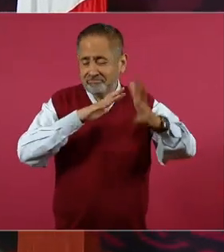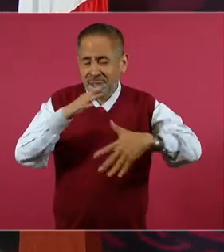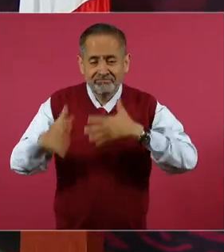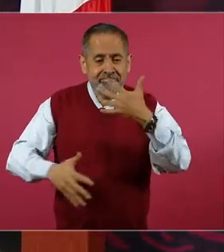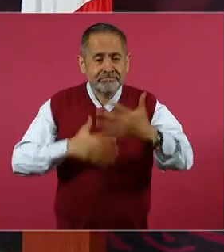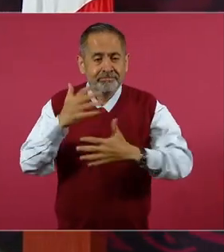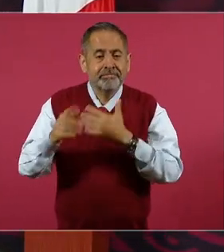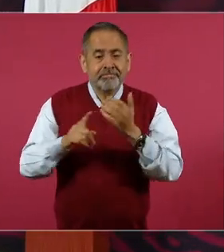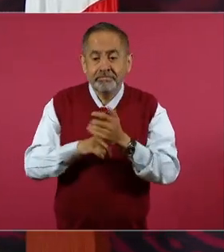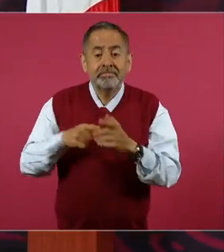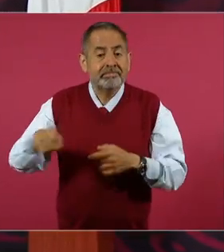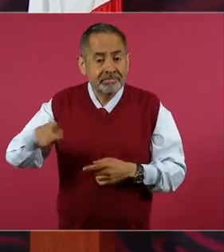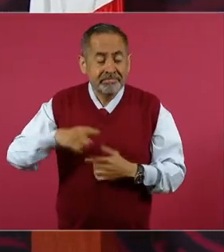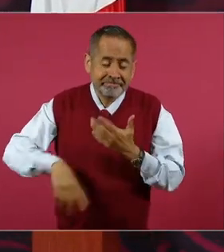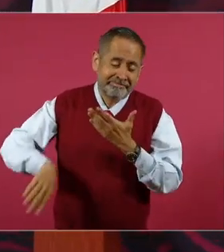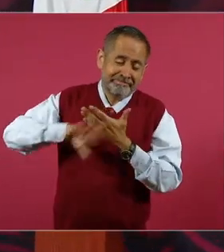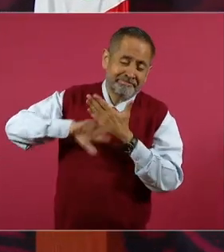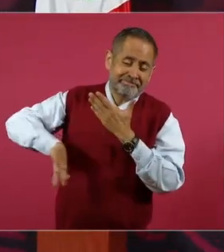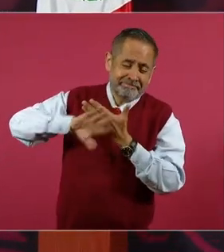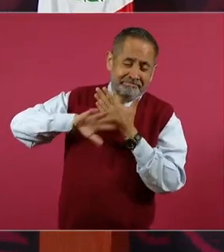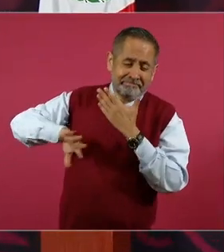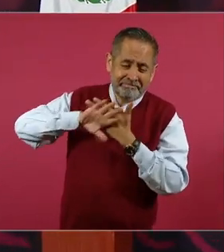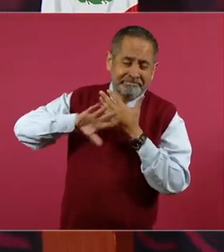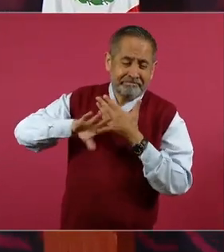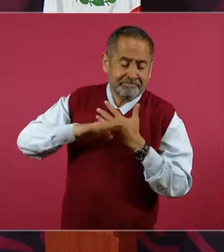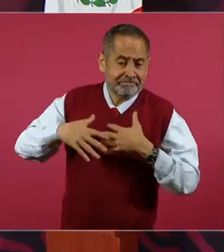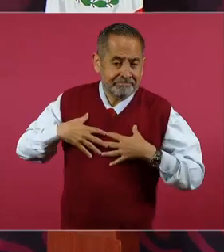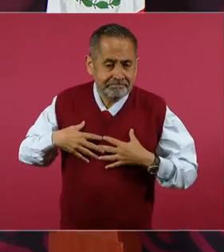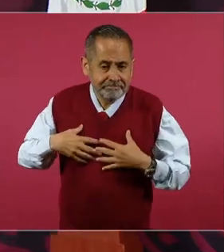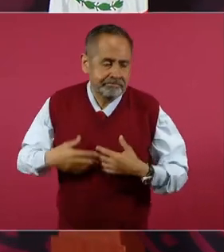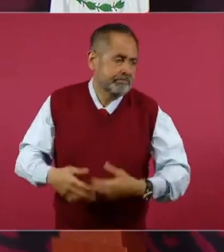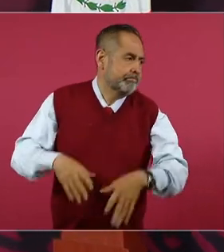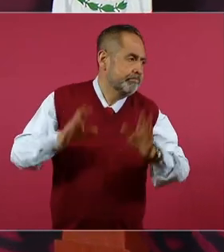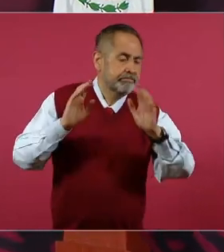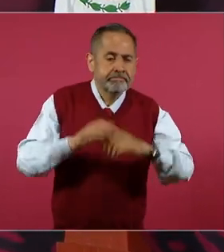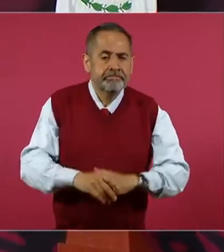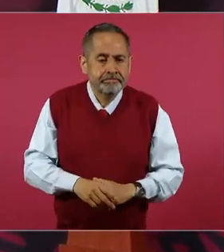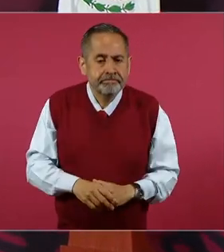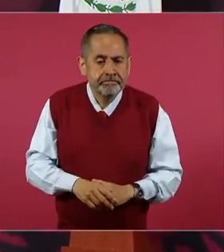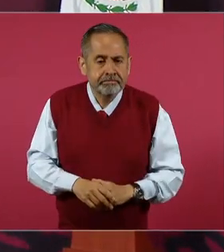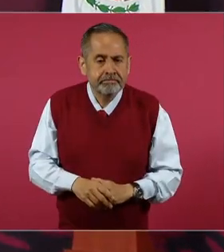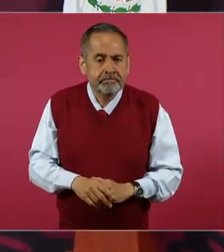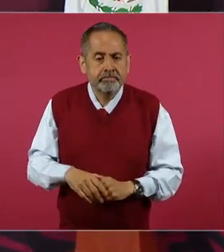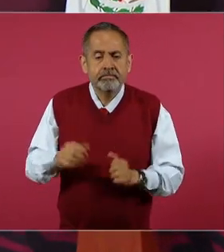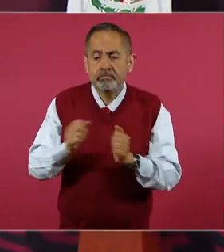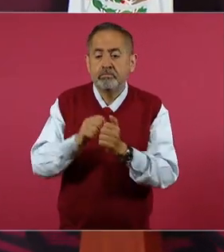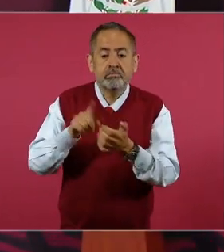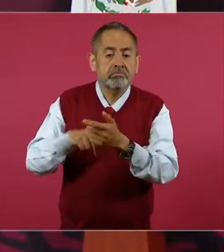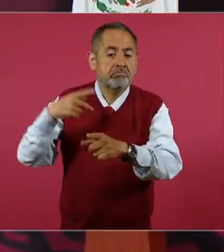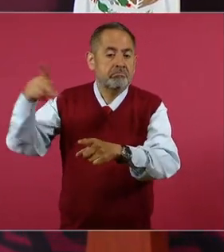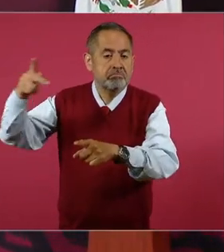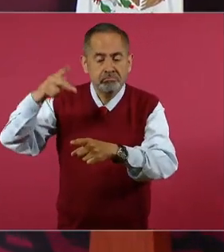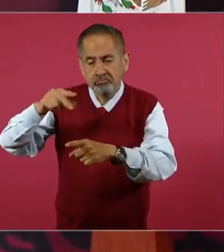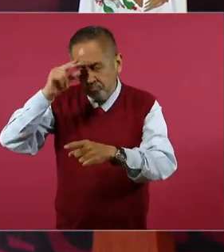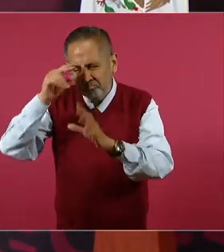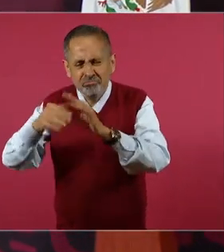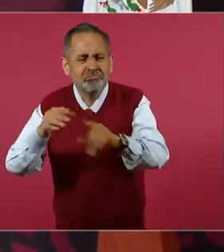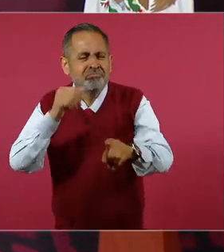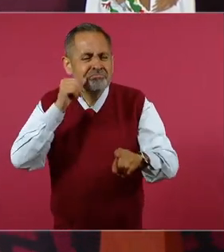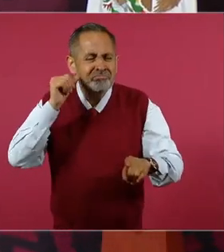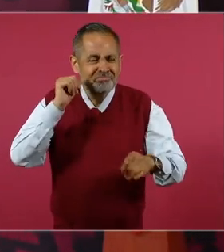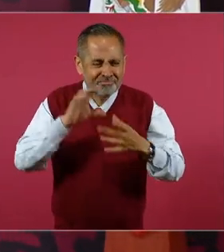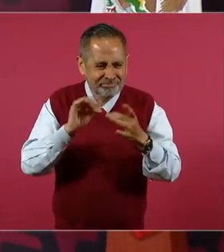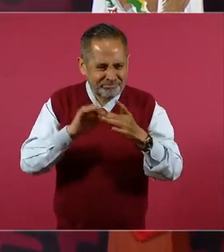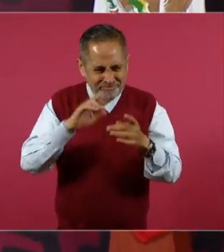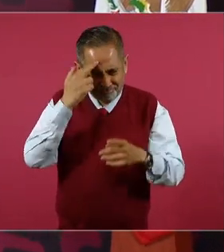toda una campaña en contra de nosotros con sus intelectuales. Hablaba yo ayer,